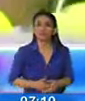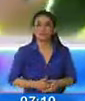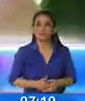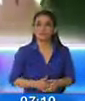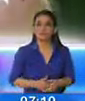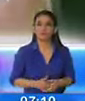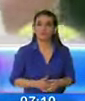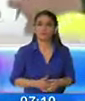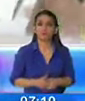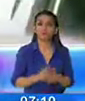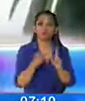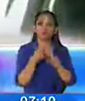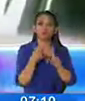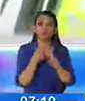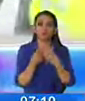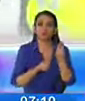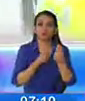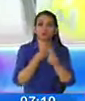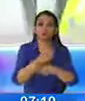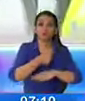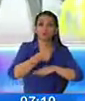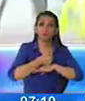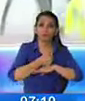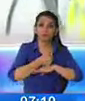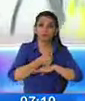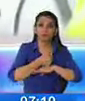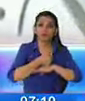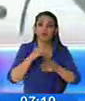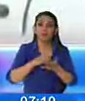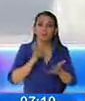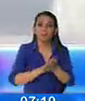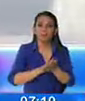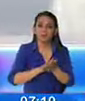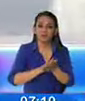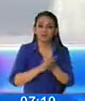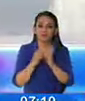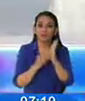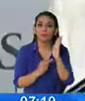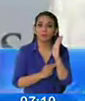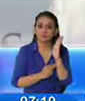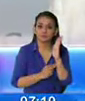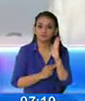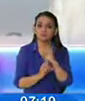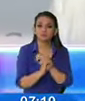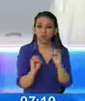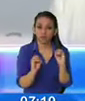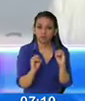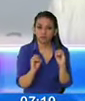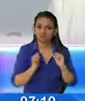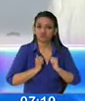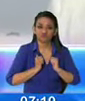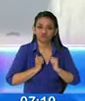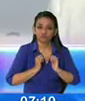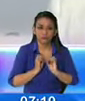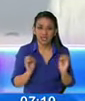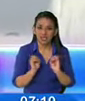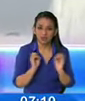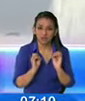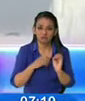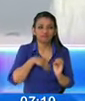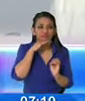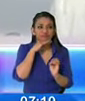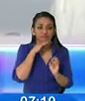Lo primero que hay es negligencia en la aplicación de protocolos. Segundo, hay un espíritu de